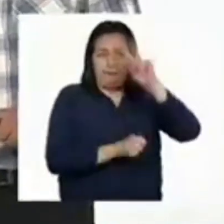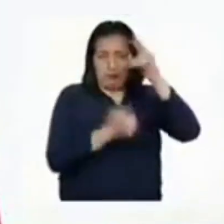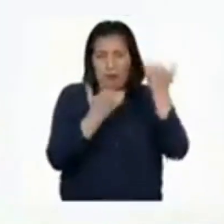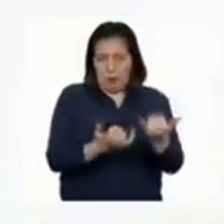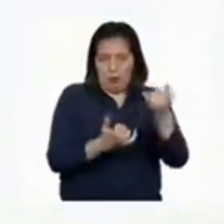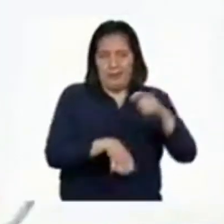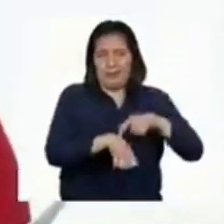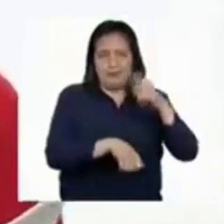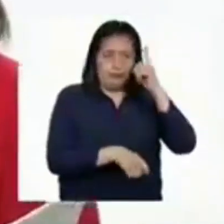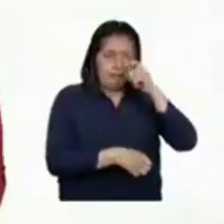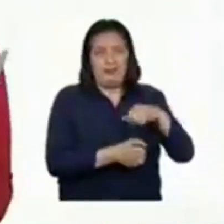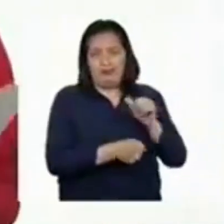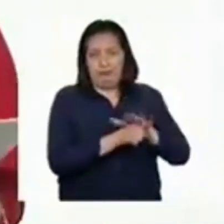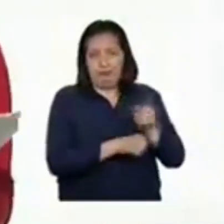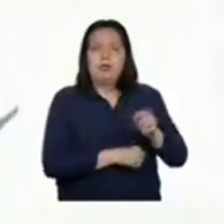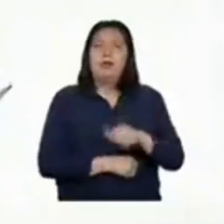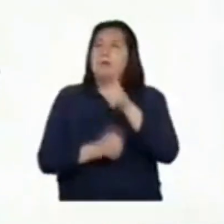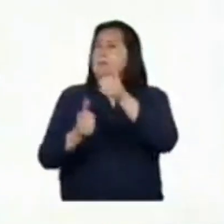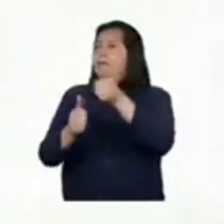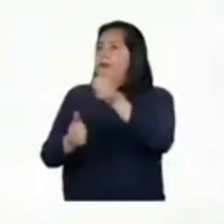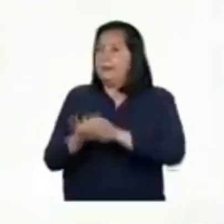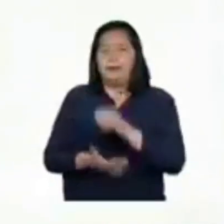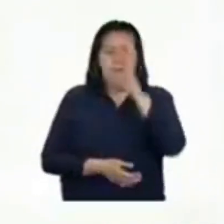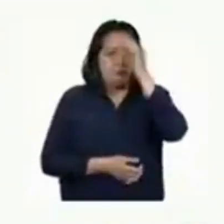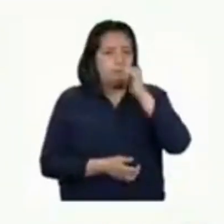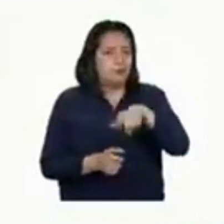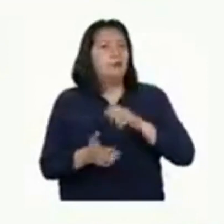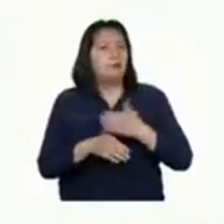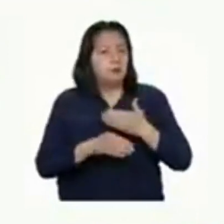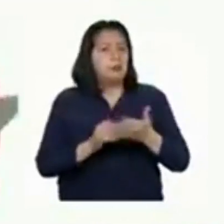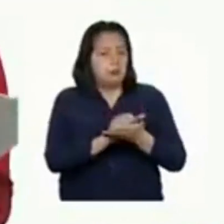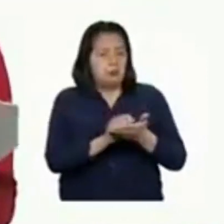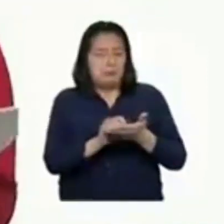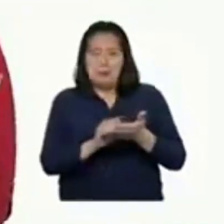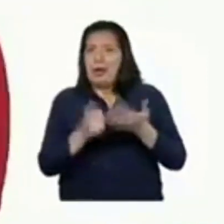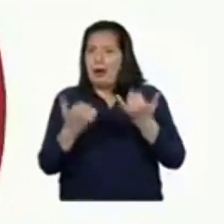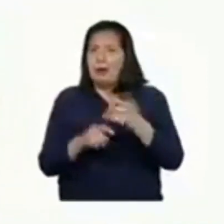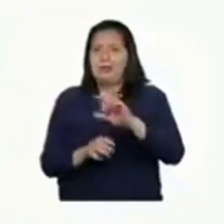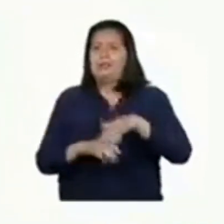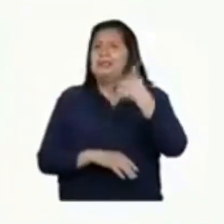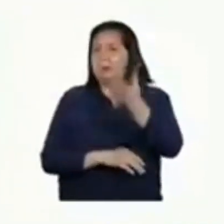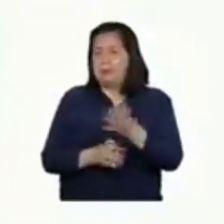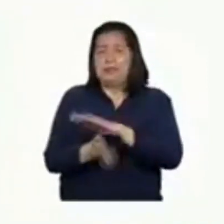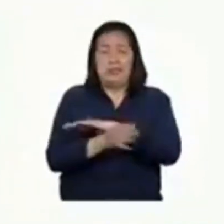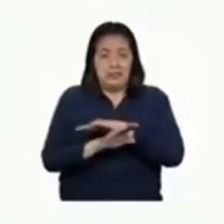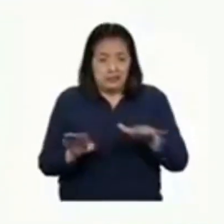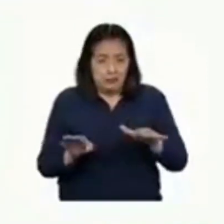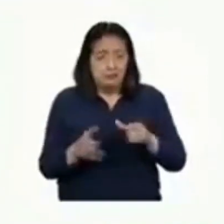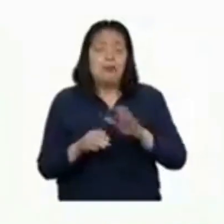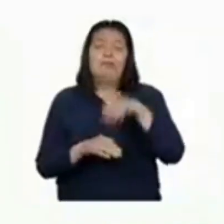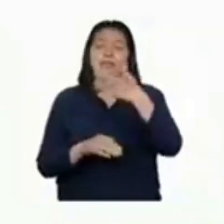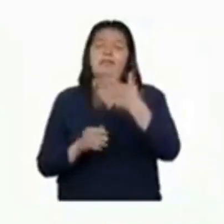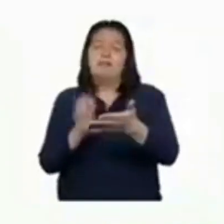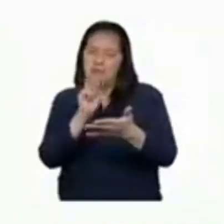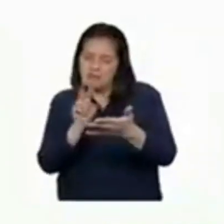actual. Genial, profesor. Así las chicas y chicos en casa podrán avanzar su texto durante el programa y luego terminar su borrador para revisarlos